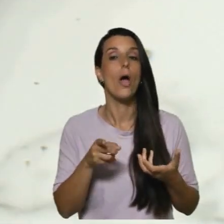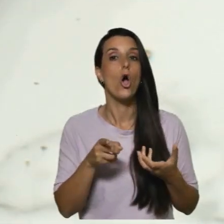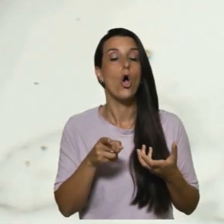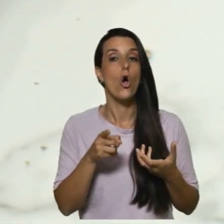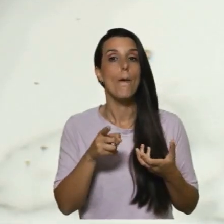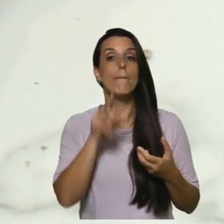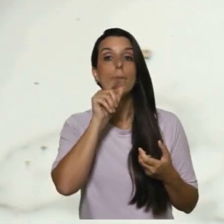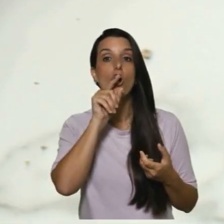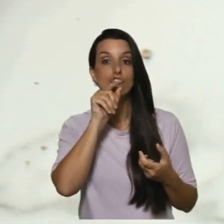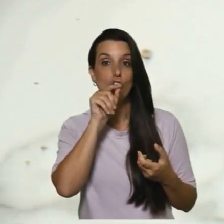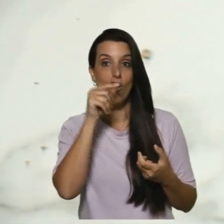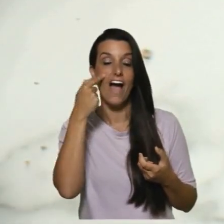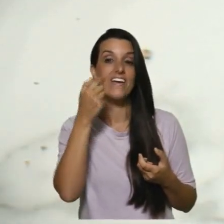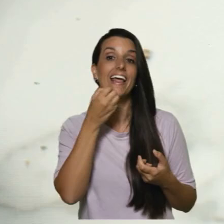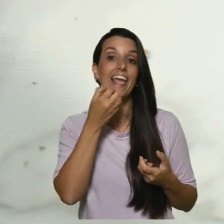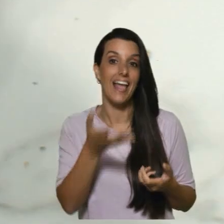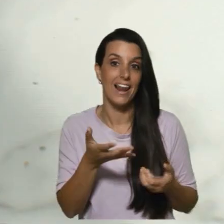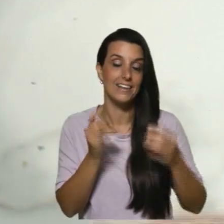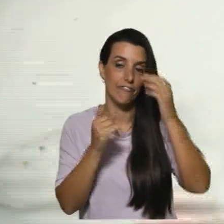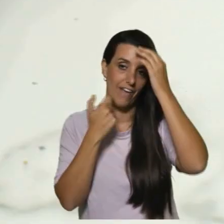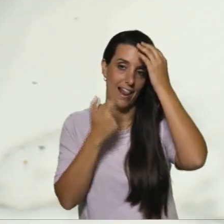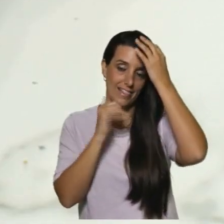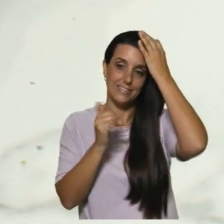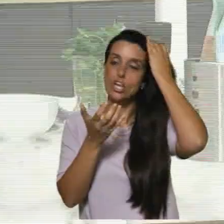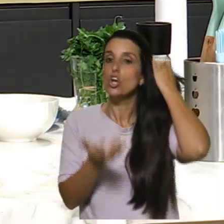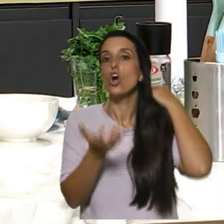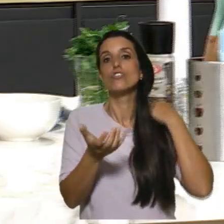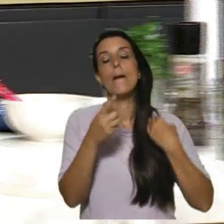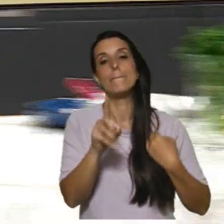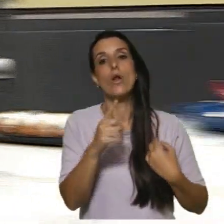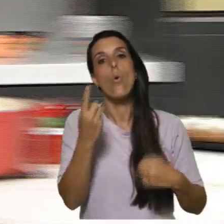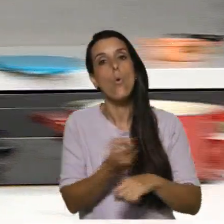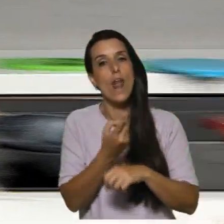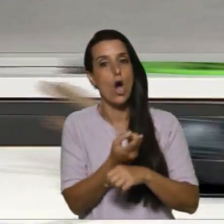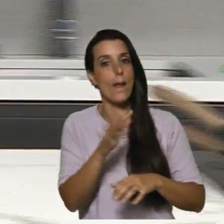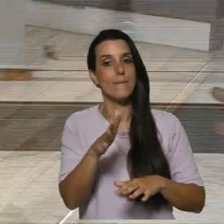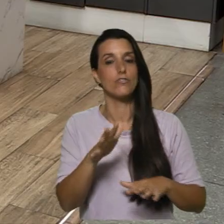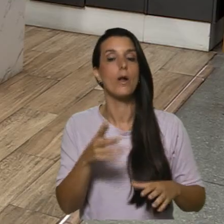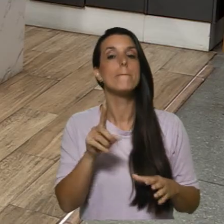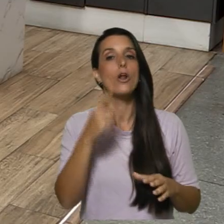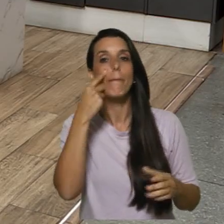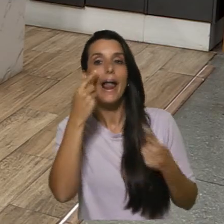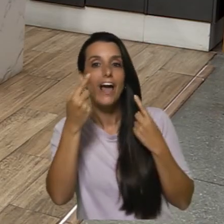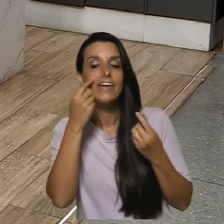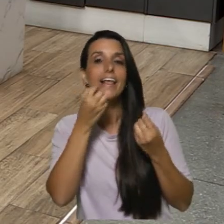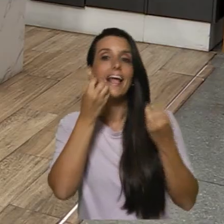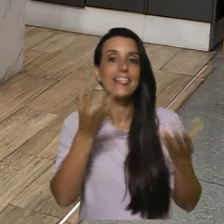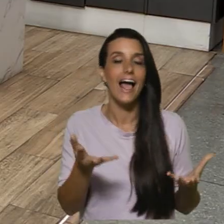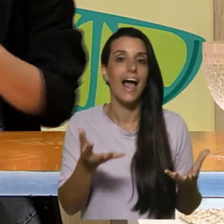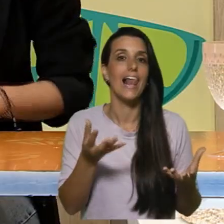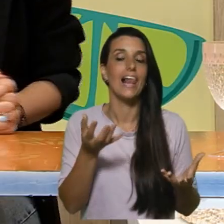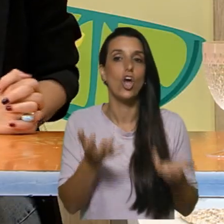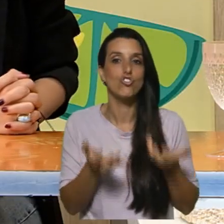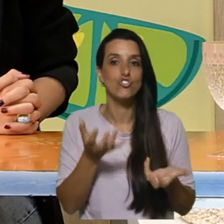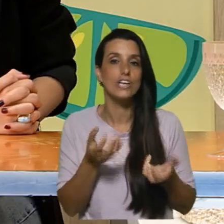el pollito. Queremos. Que le refalta, obviamente, porque como te digo, te lleva como una hora. No, está muy bien. Pero para ir viendo cómo es, que